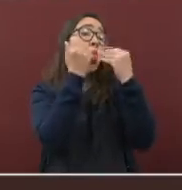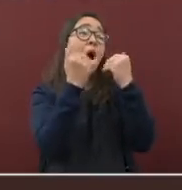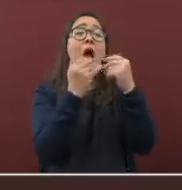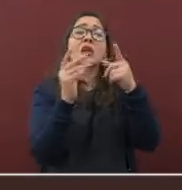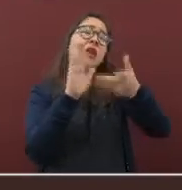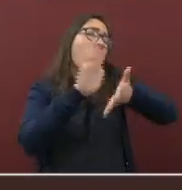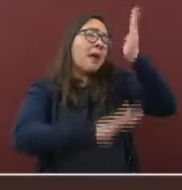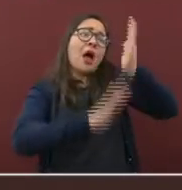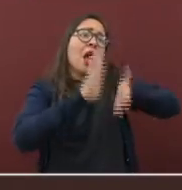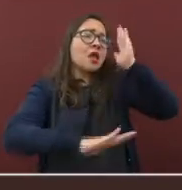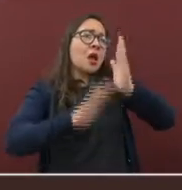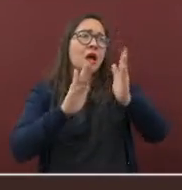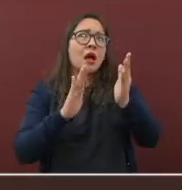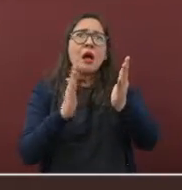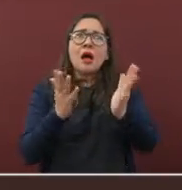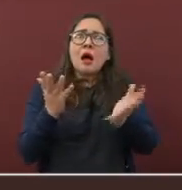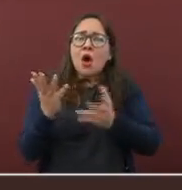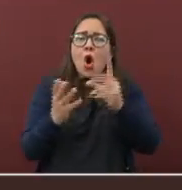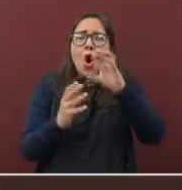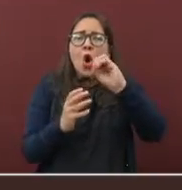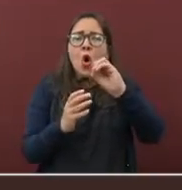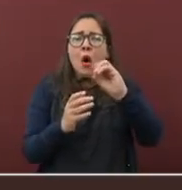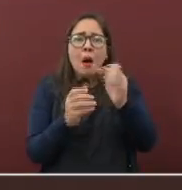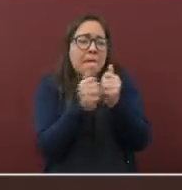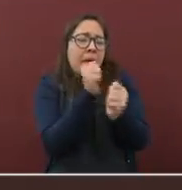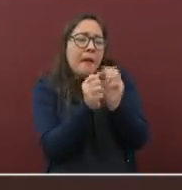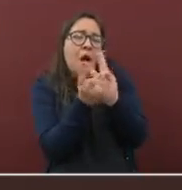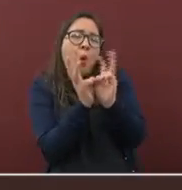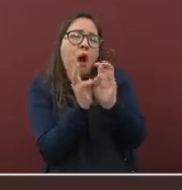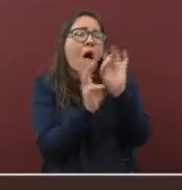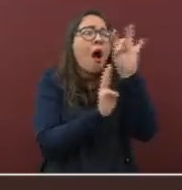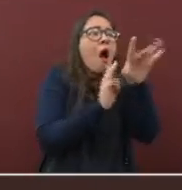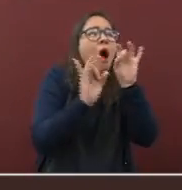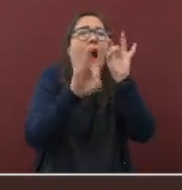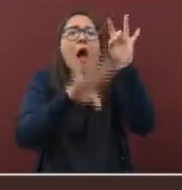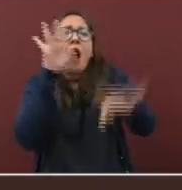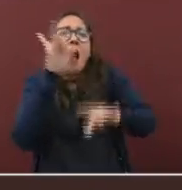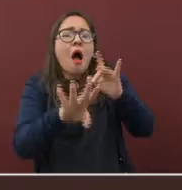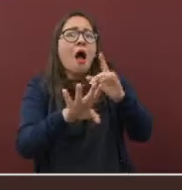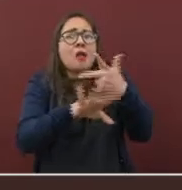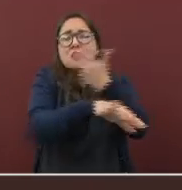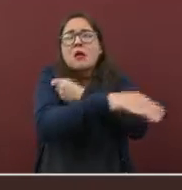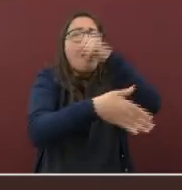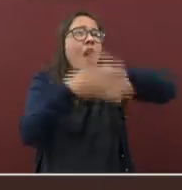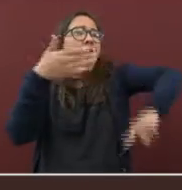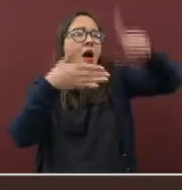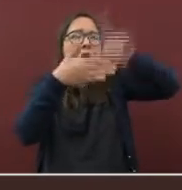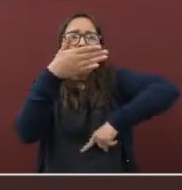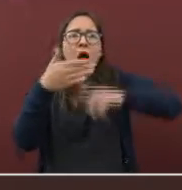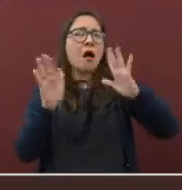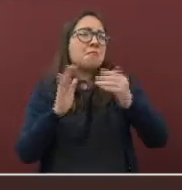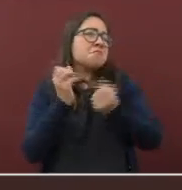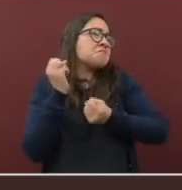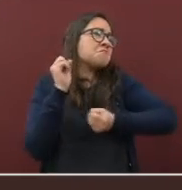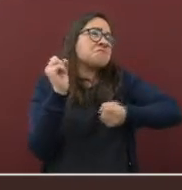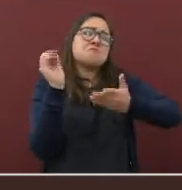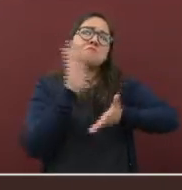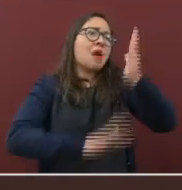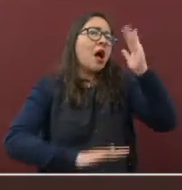fueran enviaban cadenas de guasa diciendo que se suspendió la vacuna que se recupera el que se fuera a sus